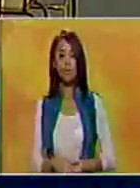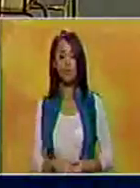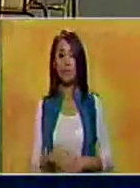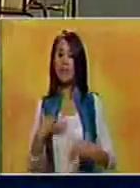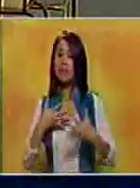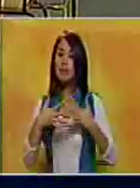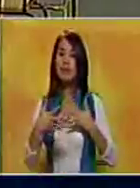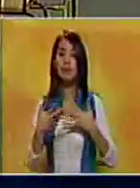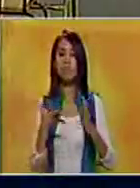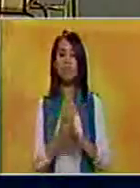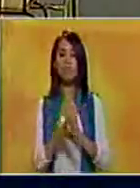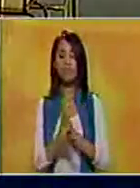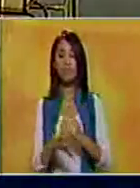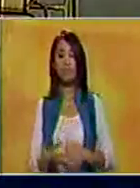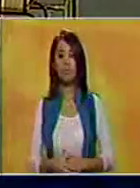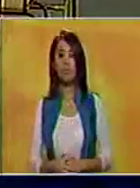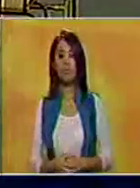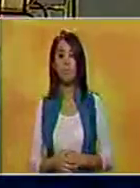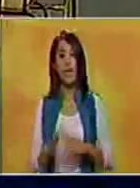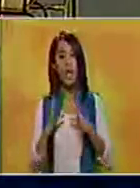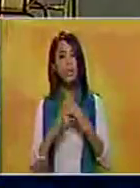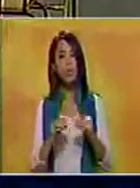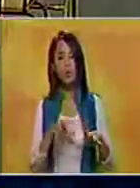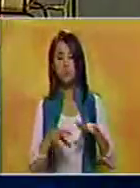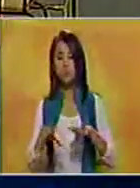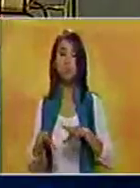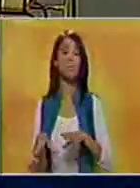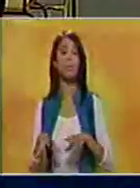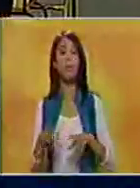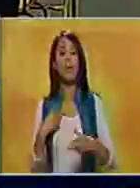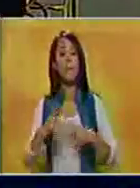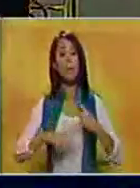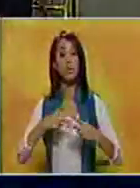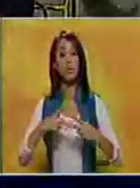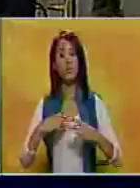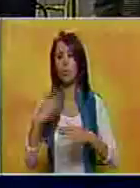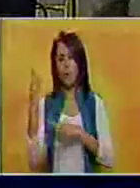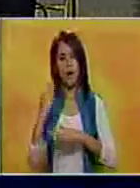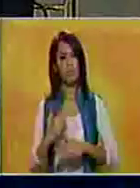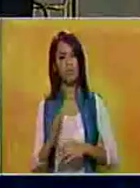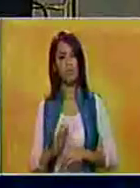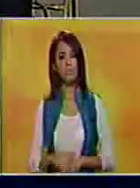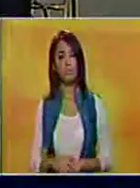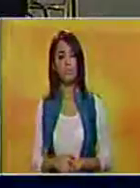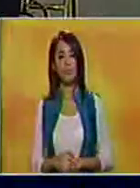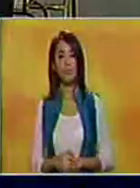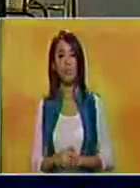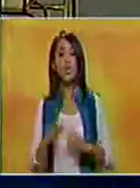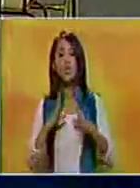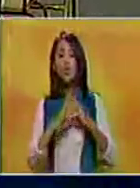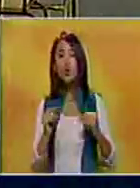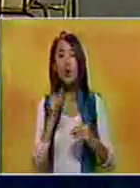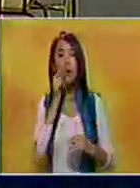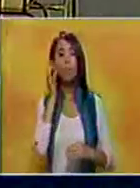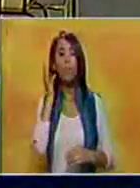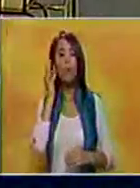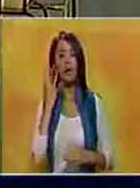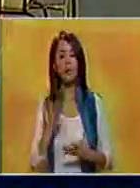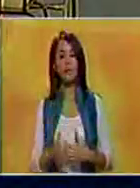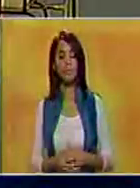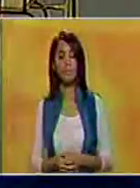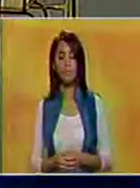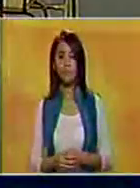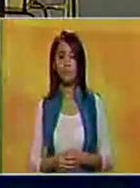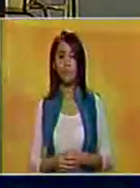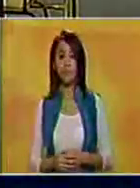amplia, que esté en todos los eventos del proceso, que vengan todas y todos, que vengan quienes de buena fe